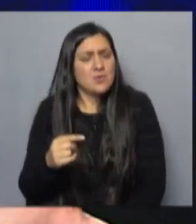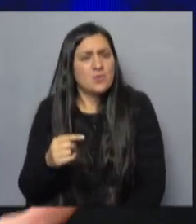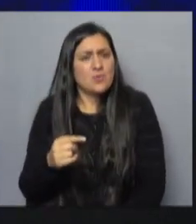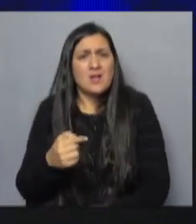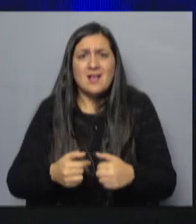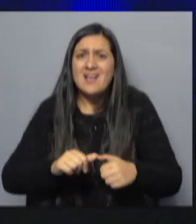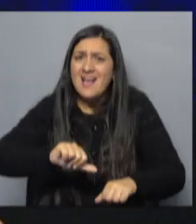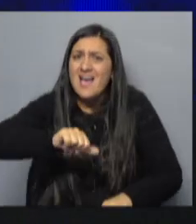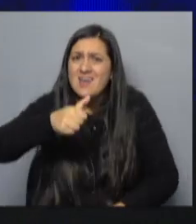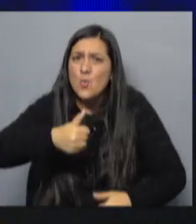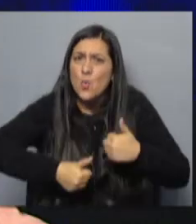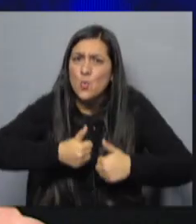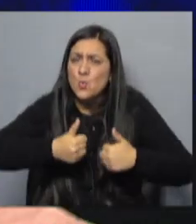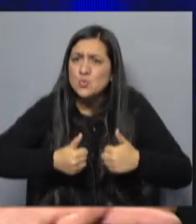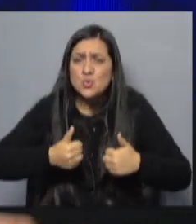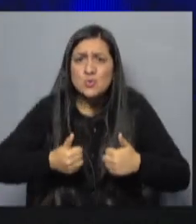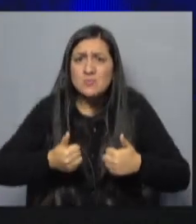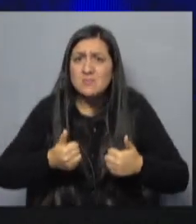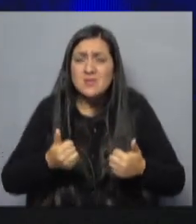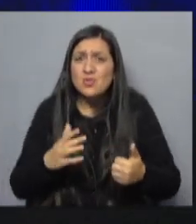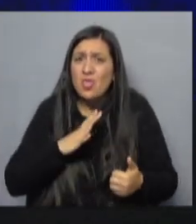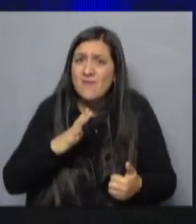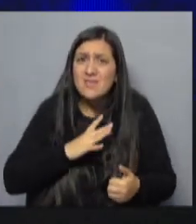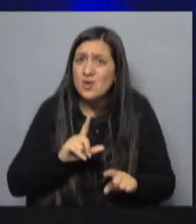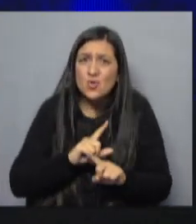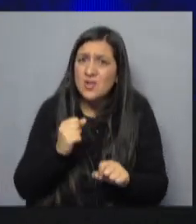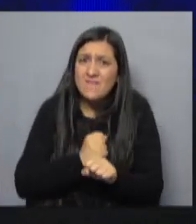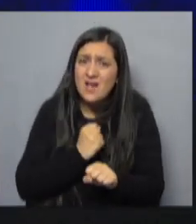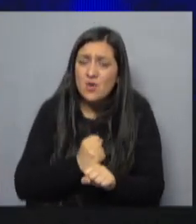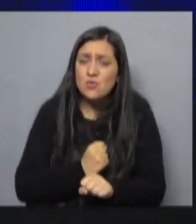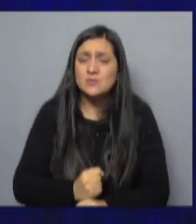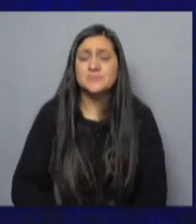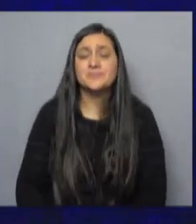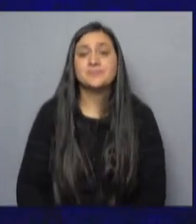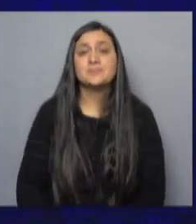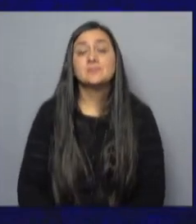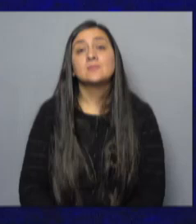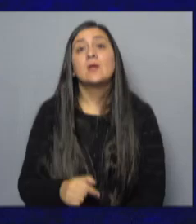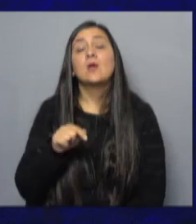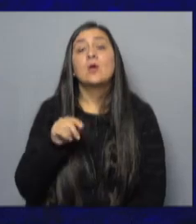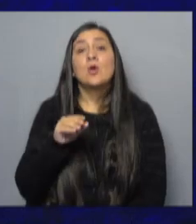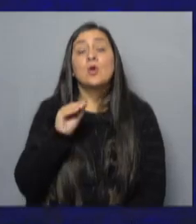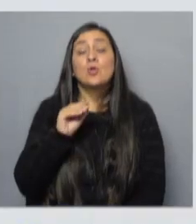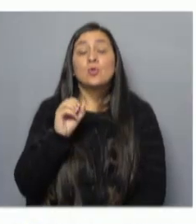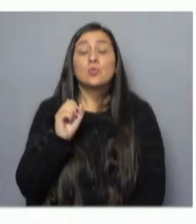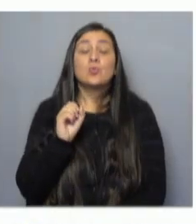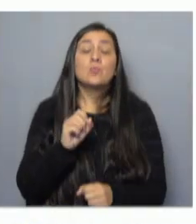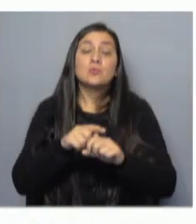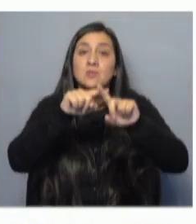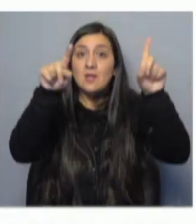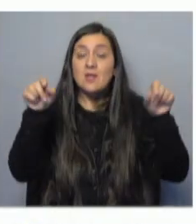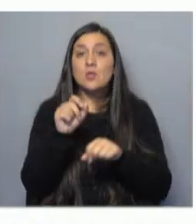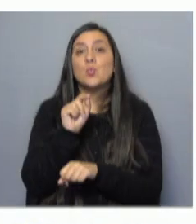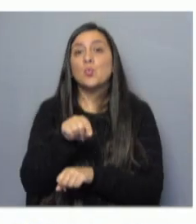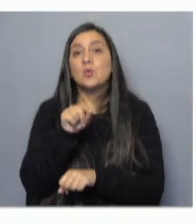dónde estoy para decirme sí o no. A propósito, vos utilizaste tu cuenta de Twitter para poner de manifiesto eso. Vamos a